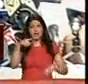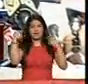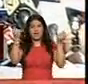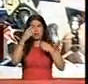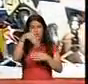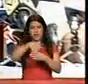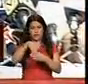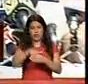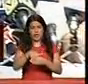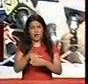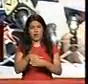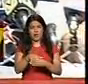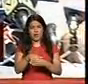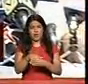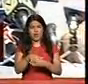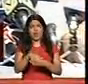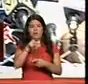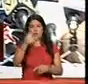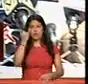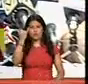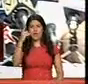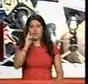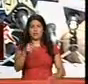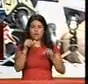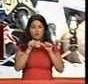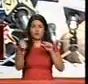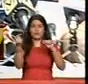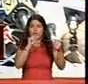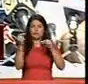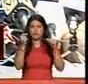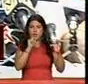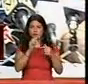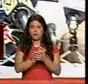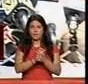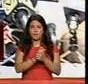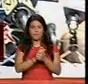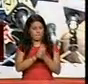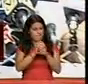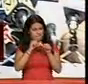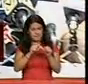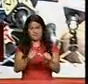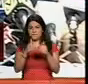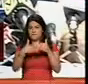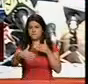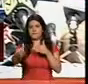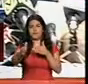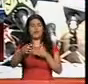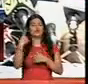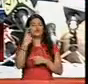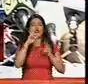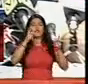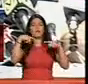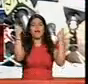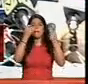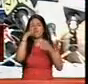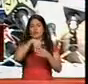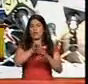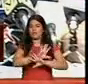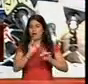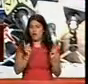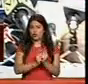electoral y es una idea que debe seguirse debatiendo en el transcurso del tiempo porque no es que se debata solamente en la campaña electoral